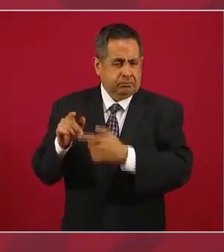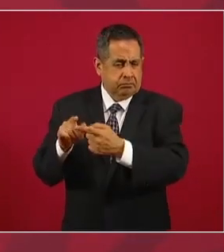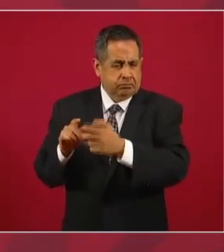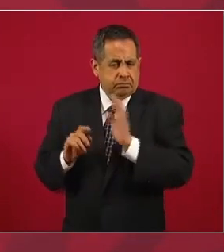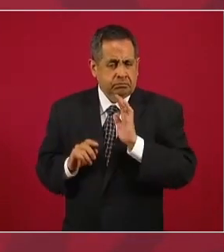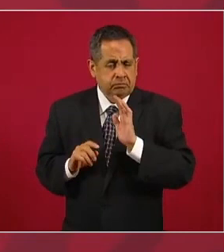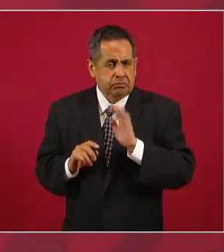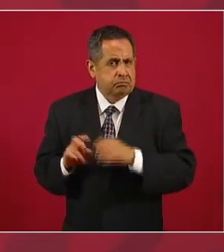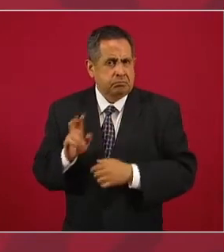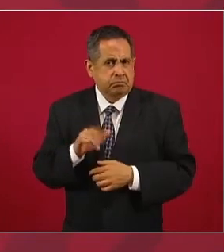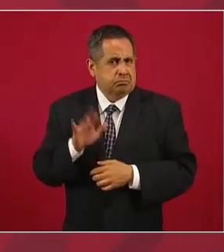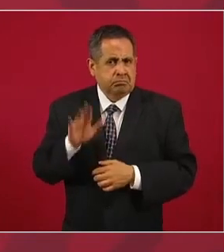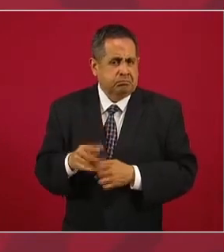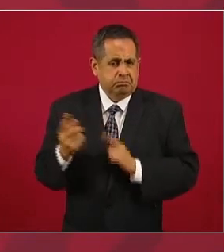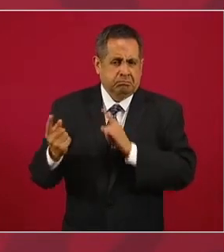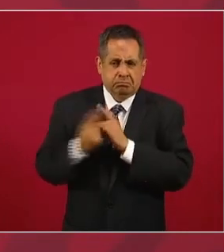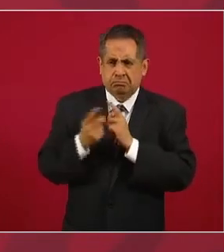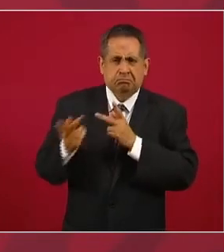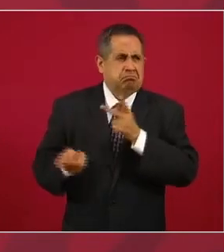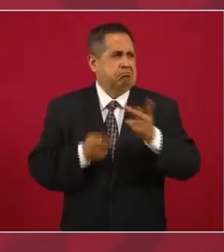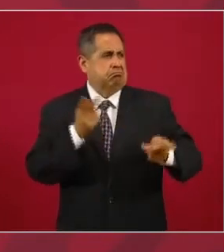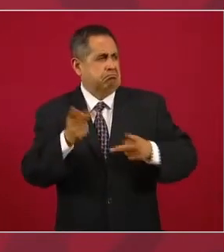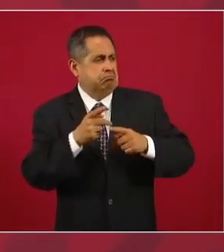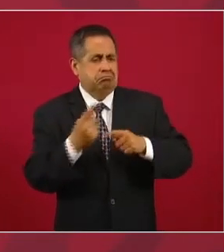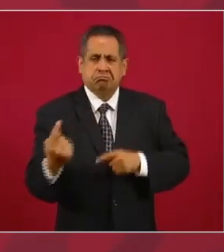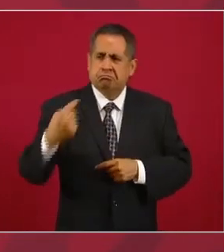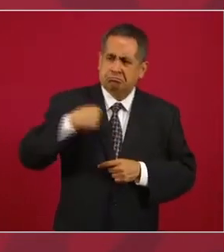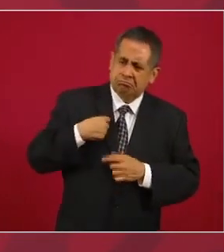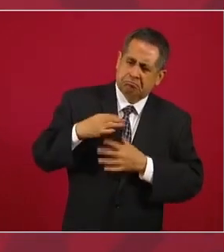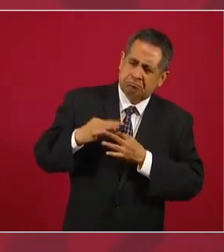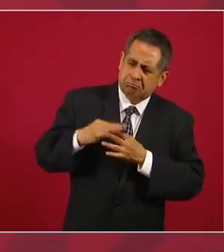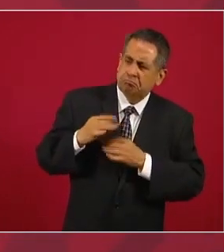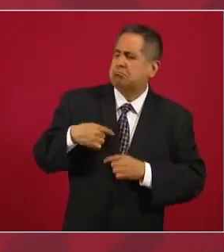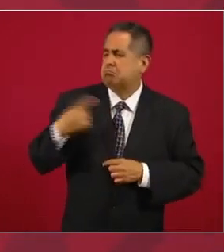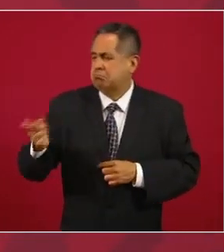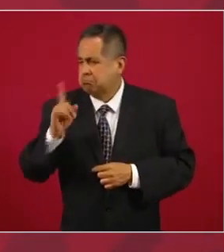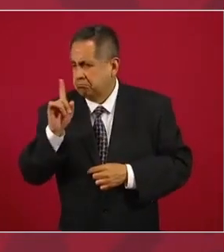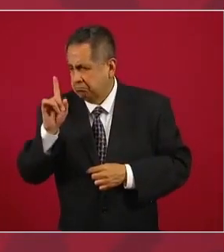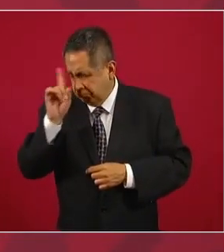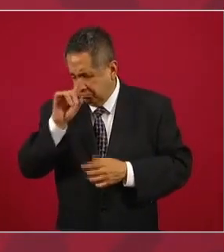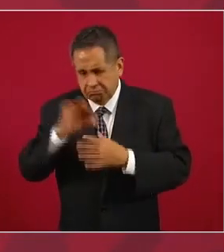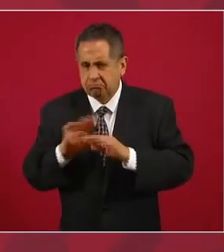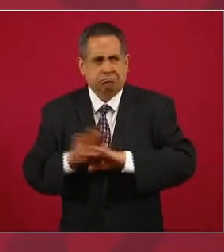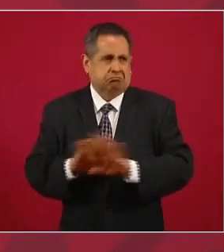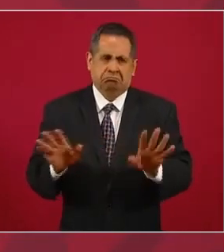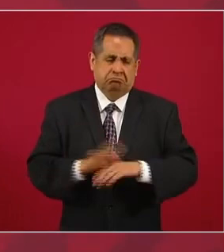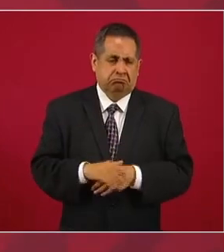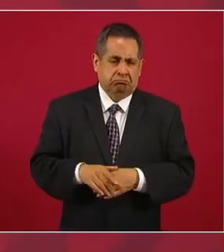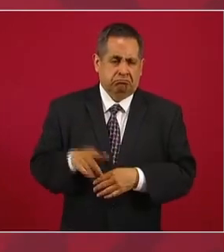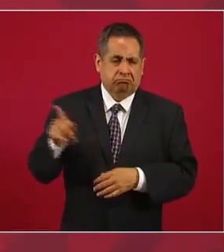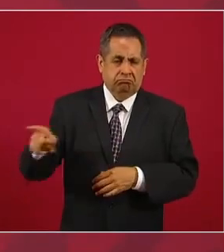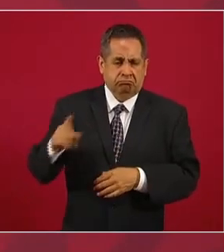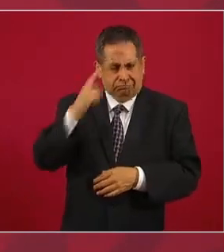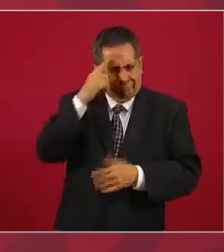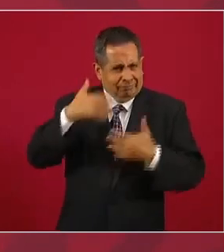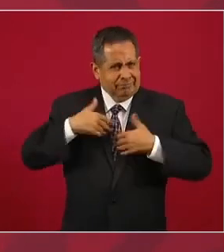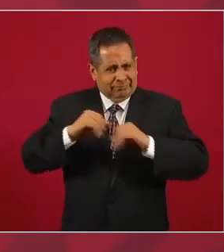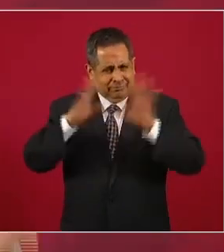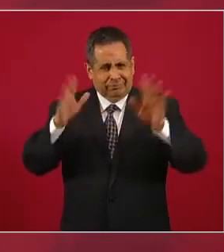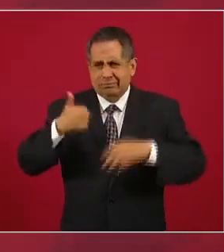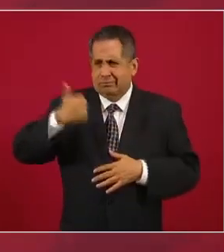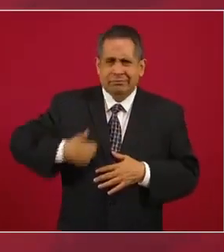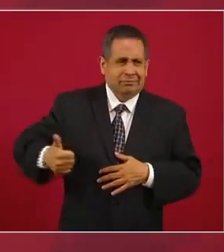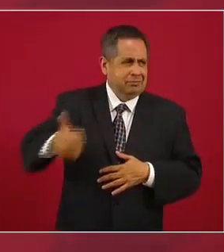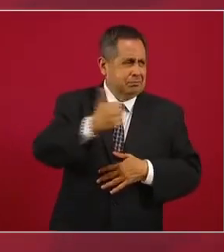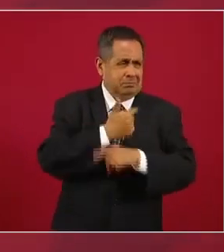nunca ha consultado conmigo nada. Además, es un valor entendido de que somos